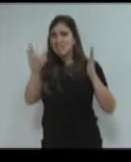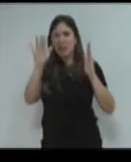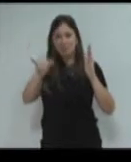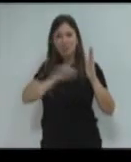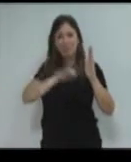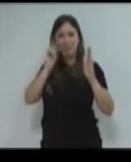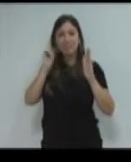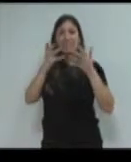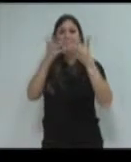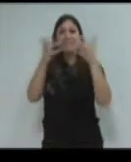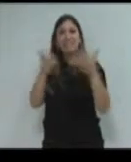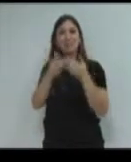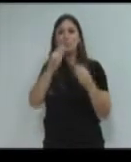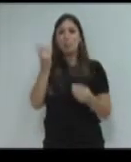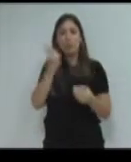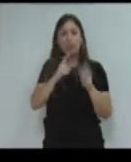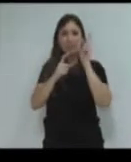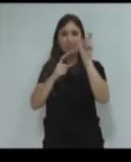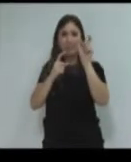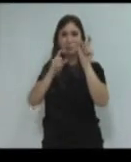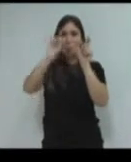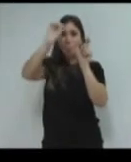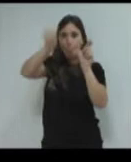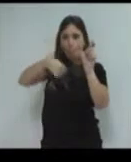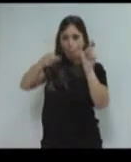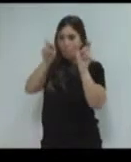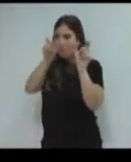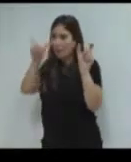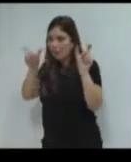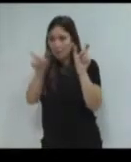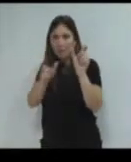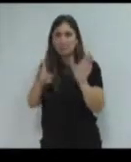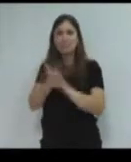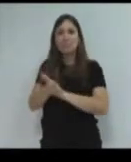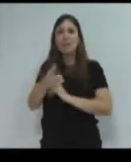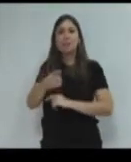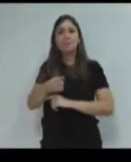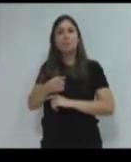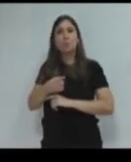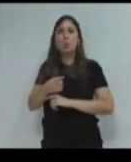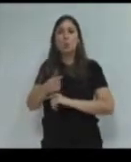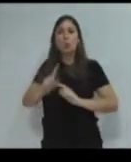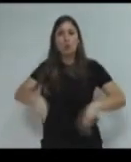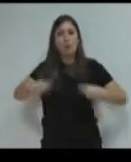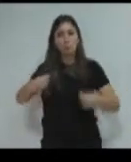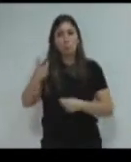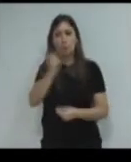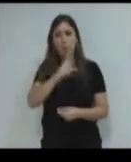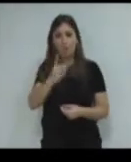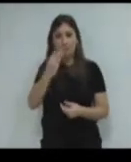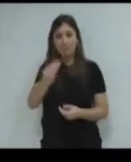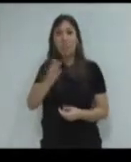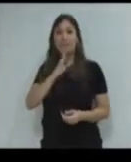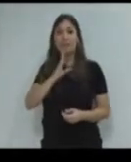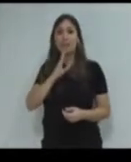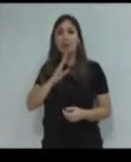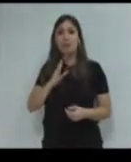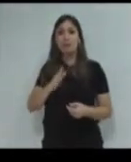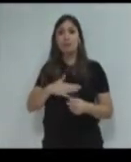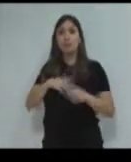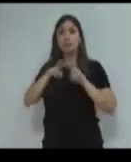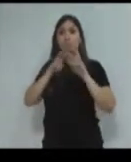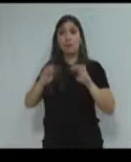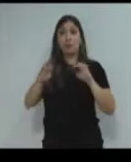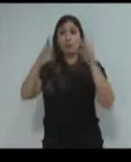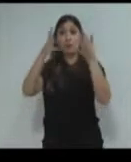Claro. No, pues se está lee bien. forzando la separación real, sí. ¿no? Entonces se produce una extensión y eso